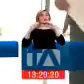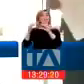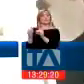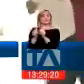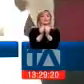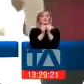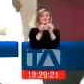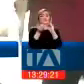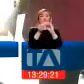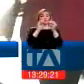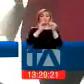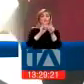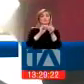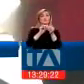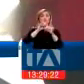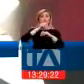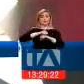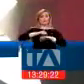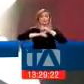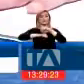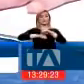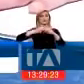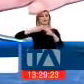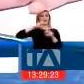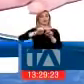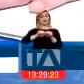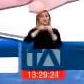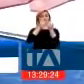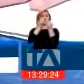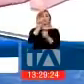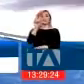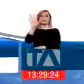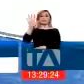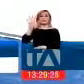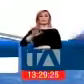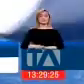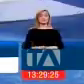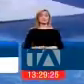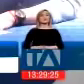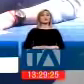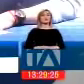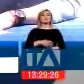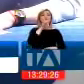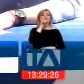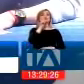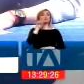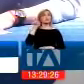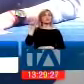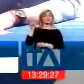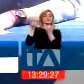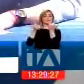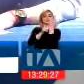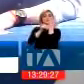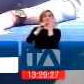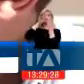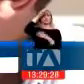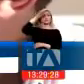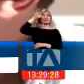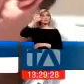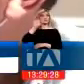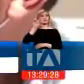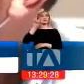del Movimiento Construye, ex Ruptura de los 25. El binomio está encabezado por el actual ministro de Cultura,